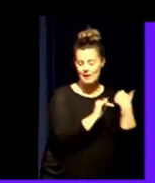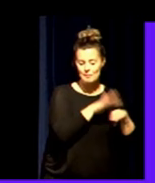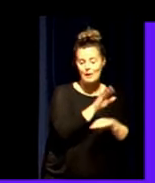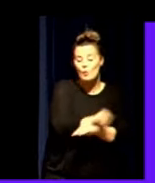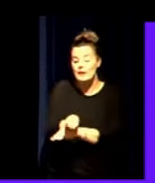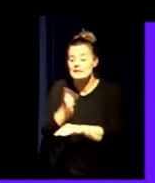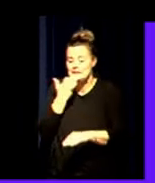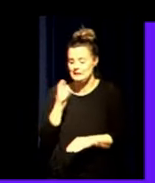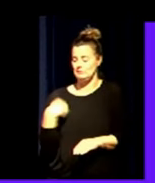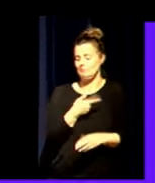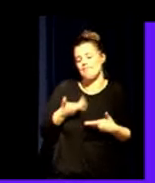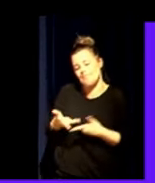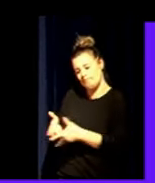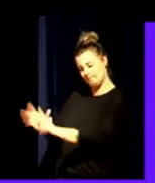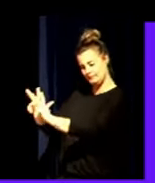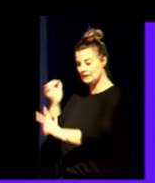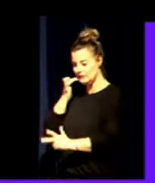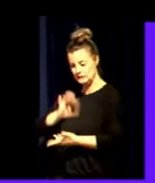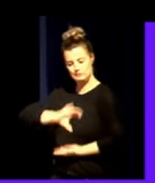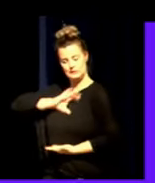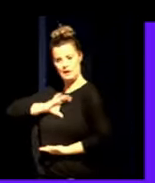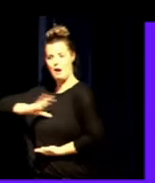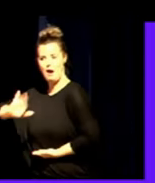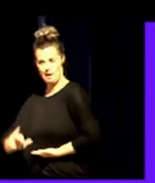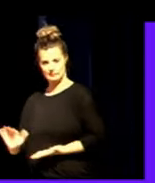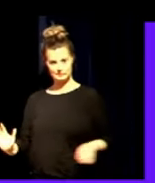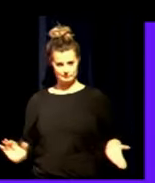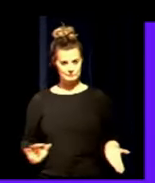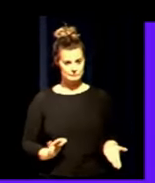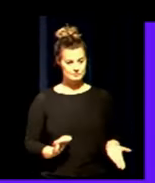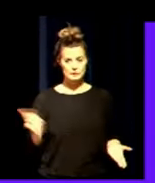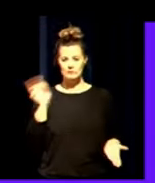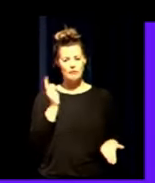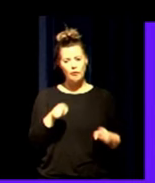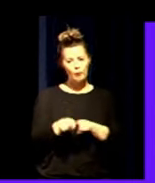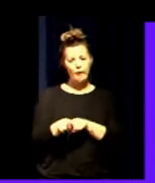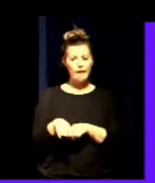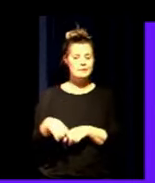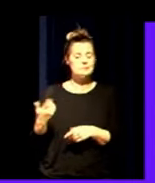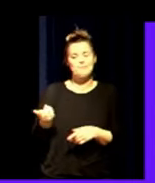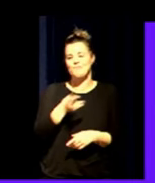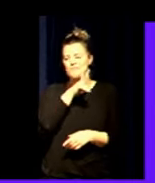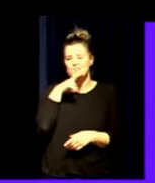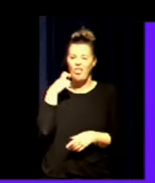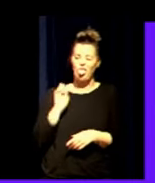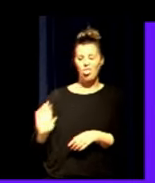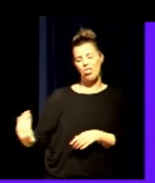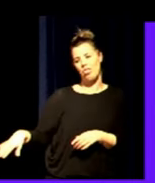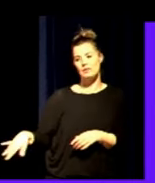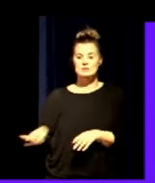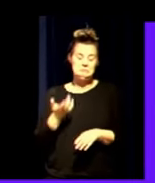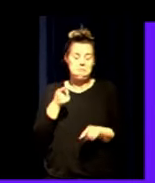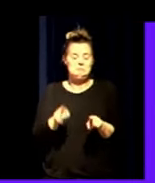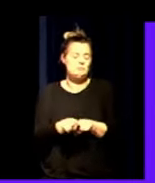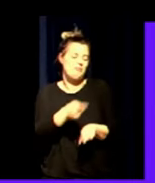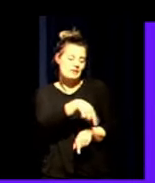les facilitan, si son capaces y son competentes. No minusvaloremos la capacidad de nuestros alumnos, por muy pequeños que